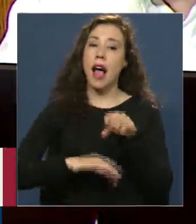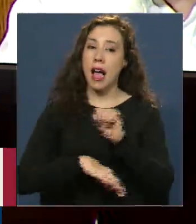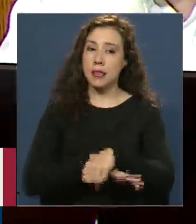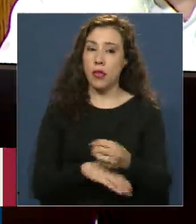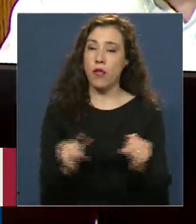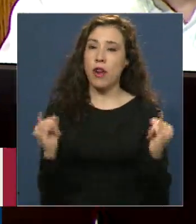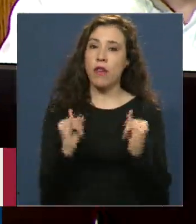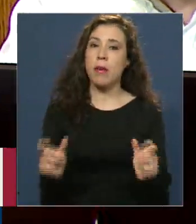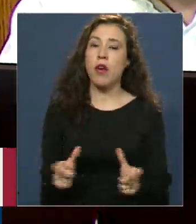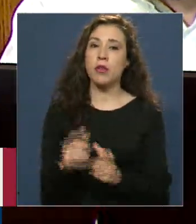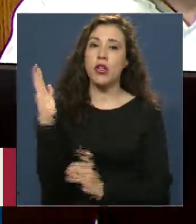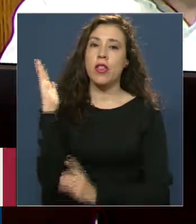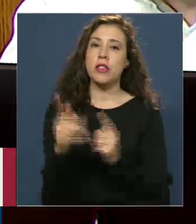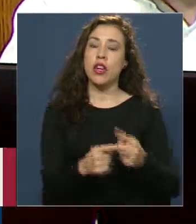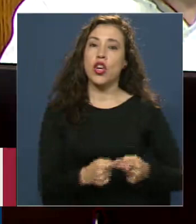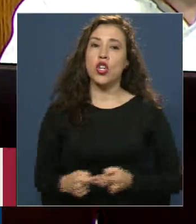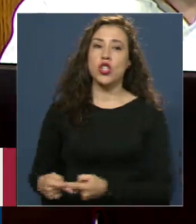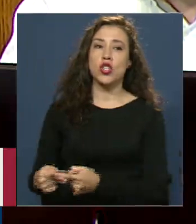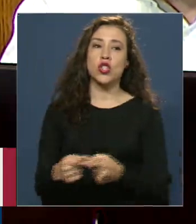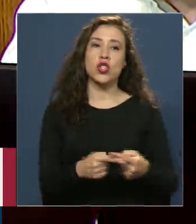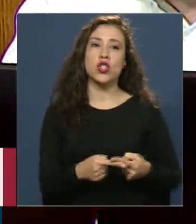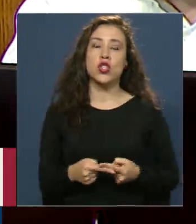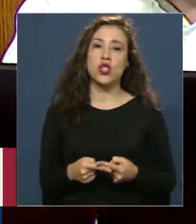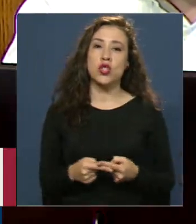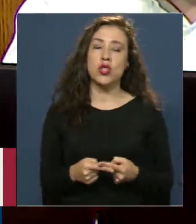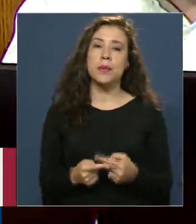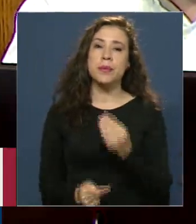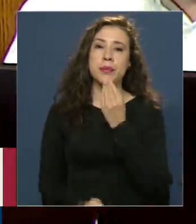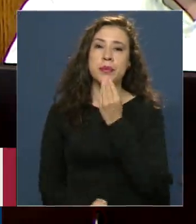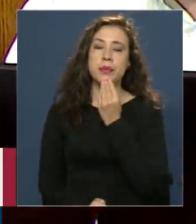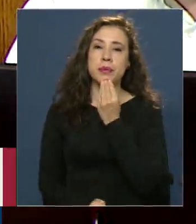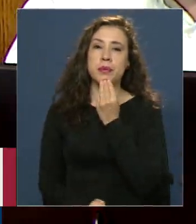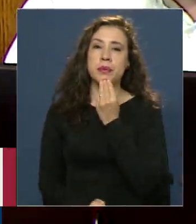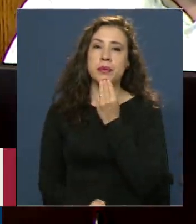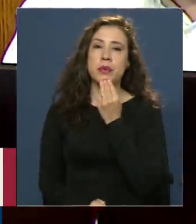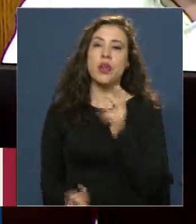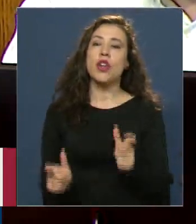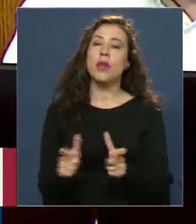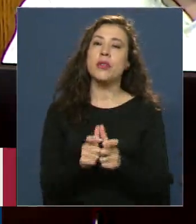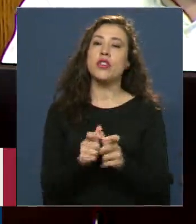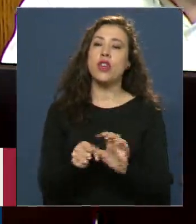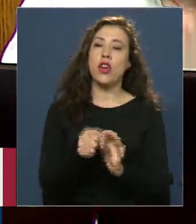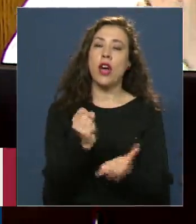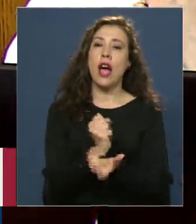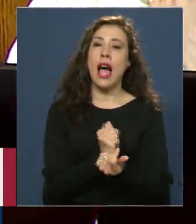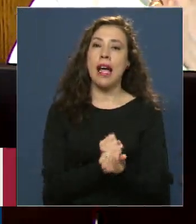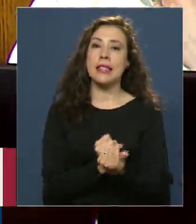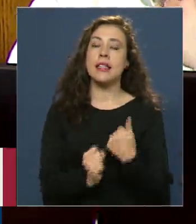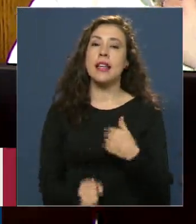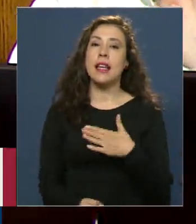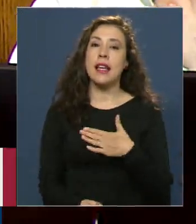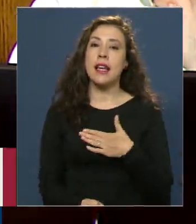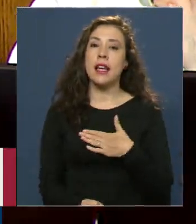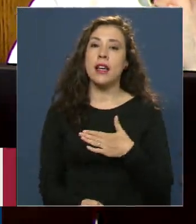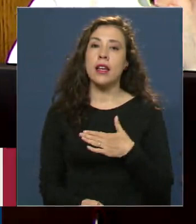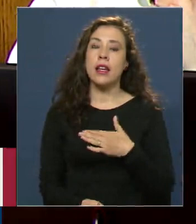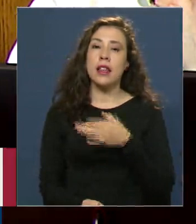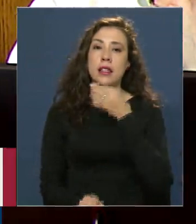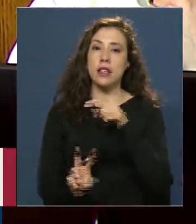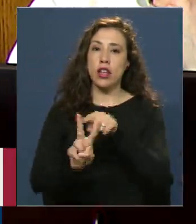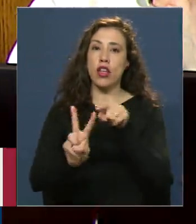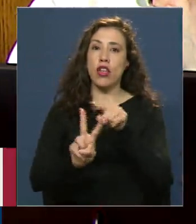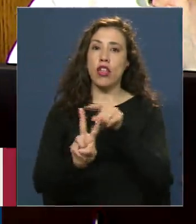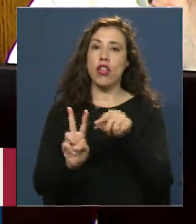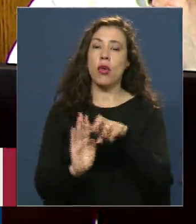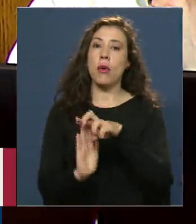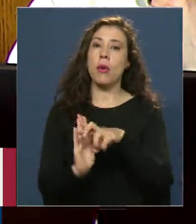favorablemente en la Comisión de Desarrollo Social y también en la Comisión de Hacienda. Quiero relevar, sí, dos problemas